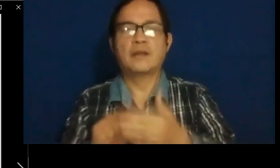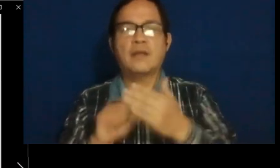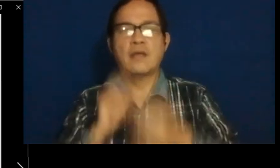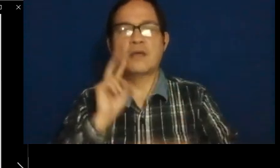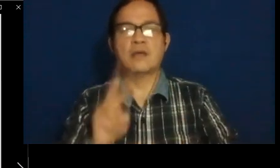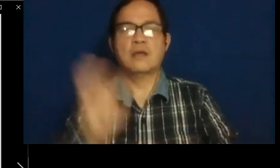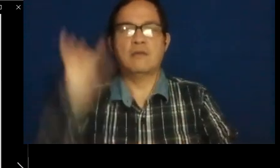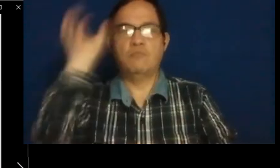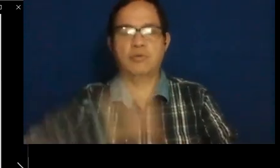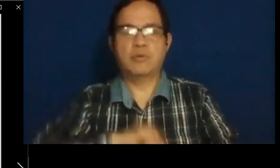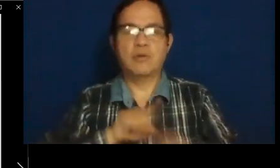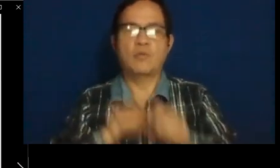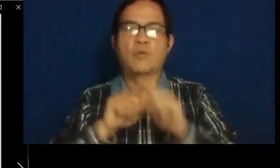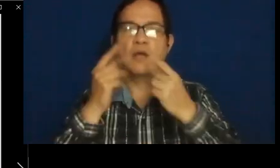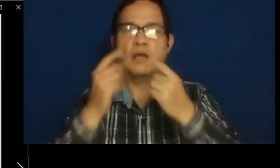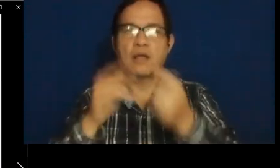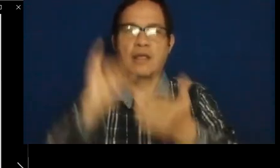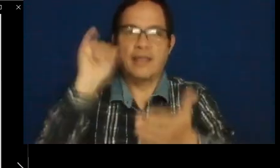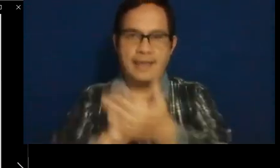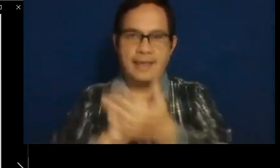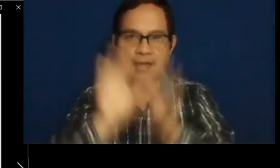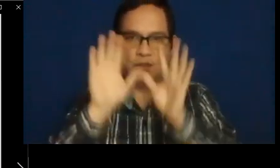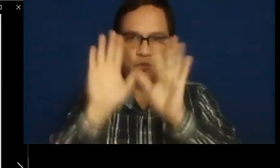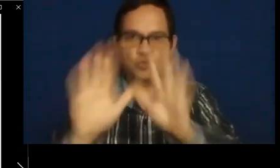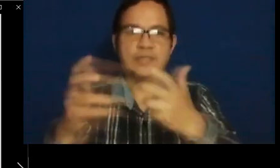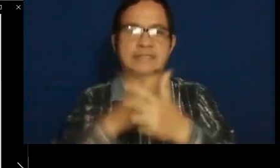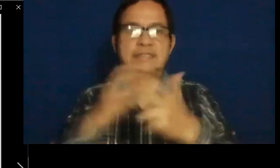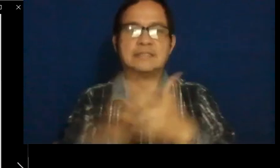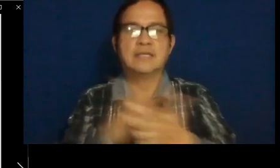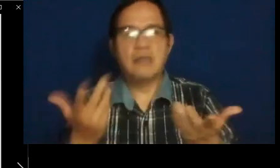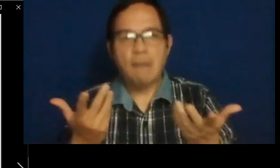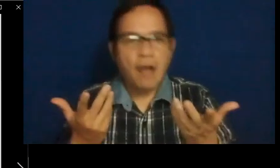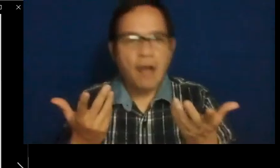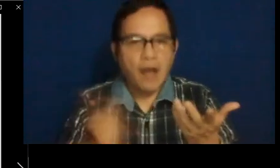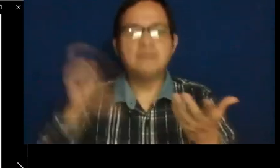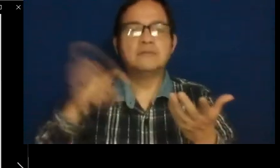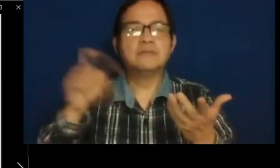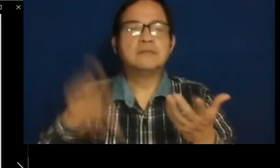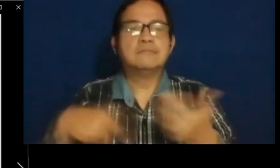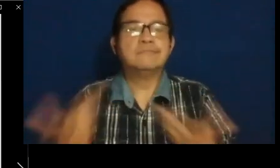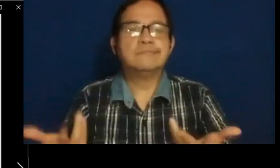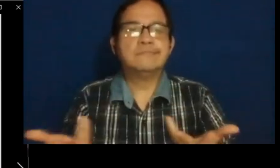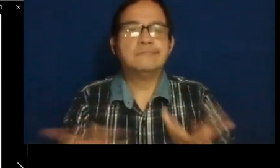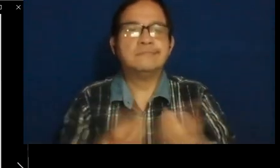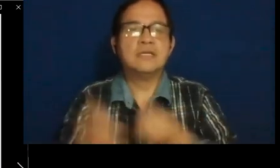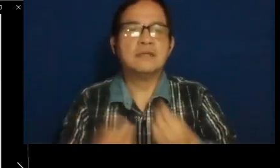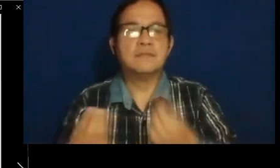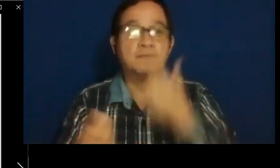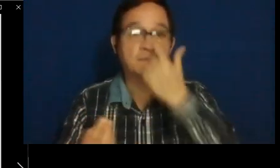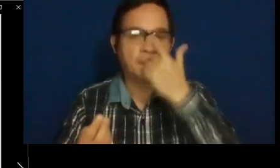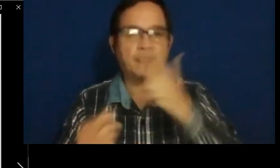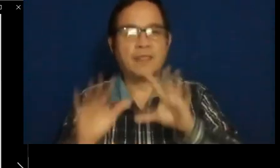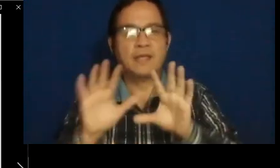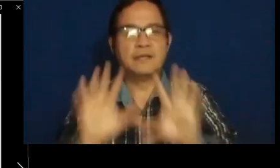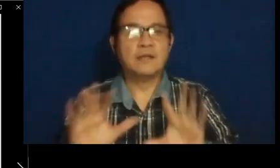poder encontrar la aceleración de este sistema. ¿Qué necesito para encontrar entonces la aceleración de este sistema después de este análisis matemático? La